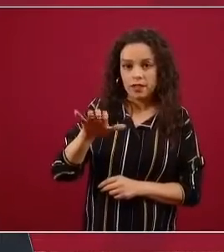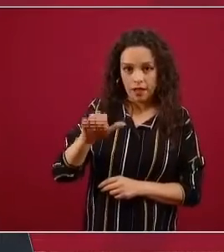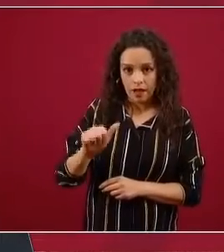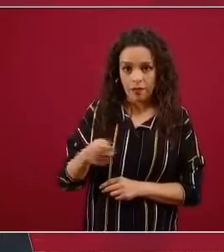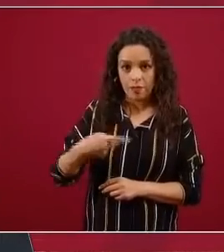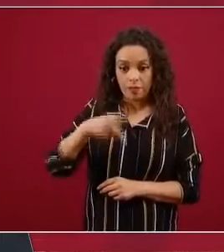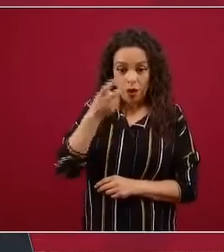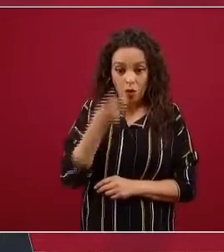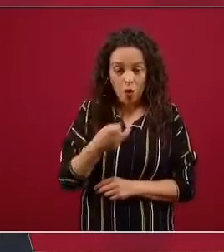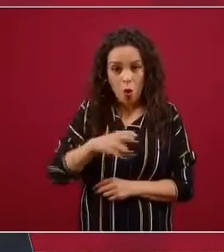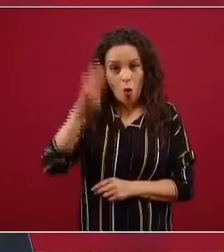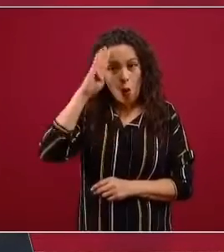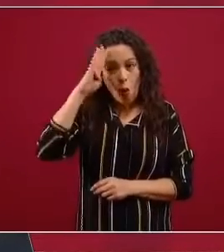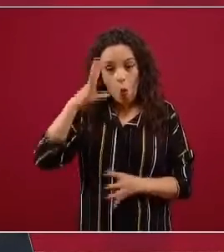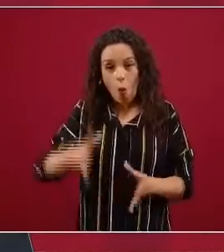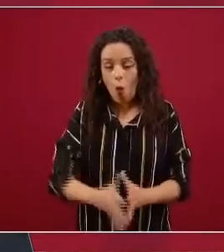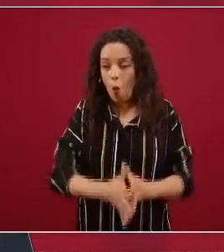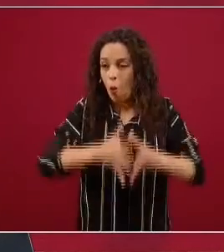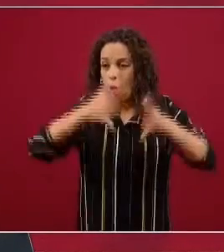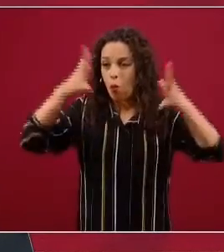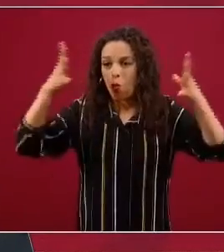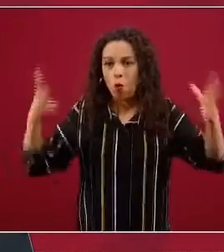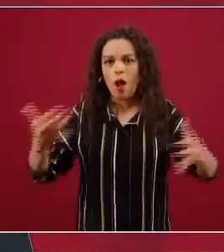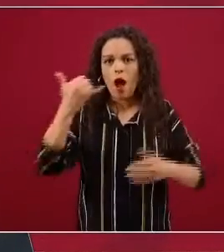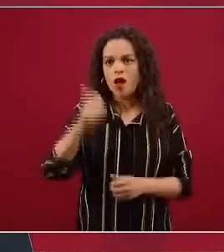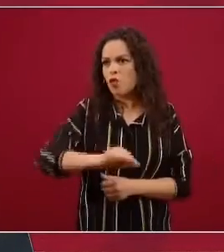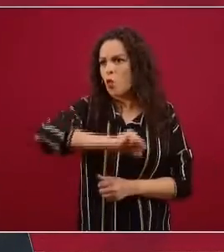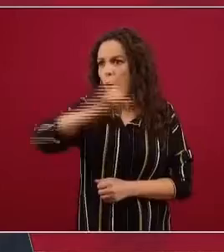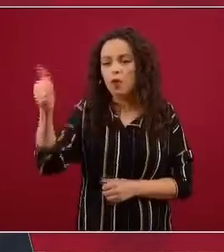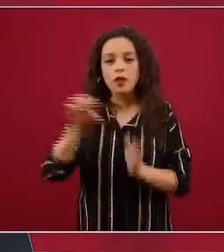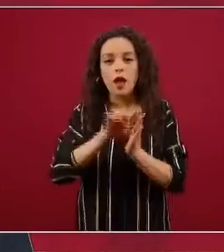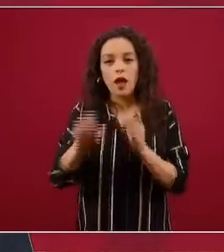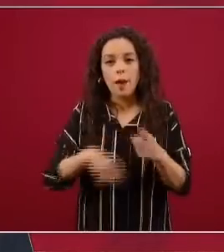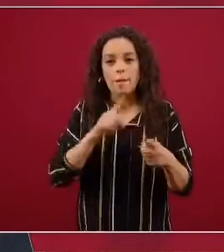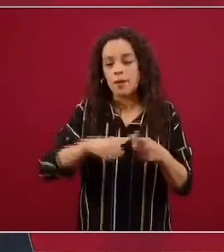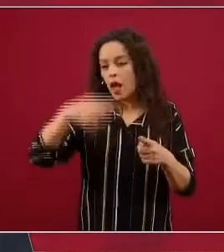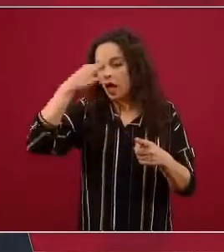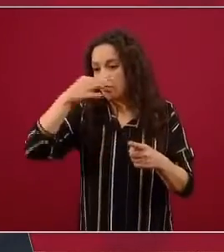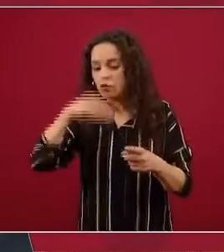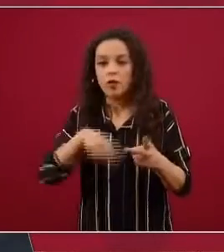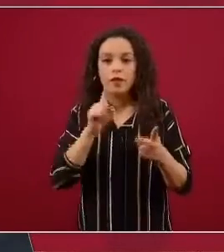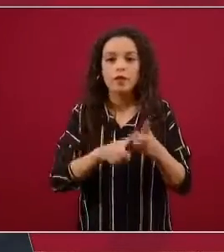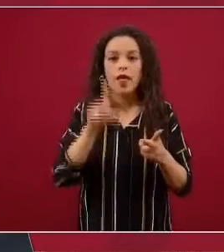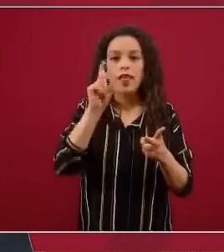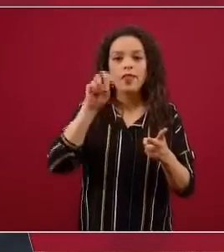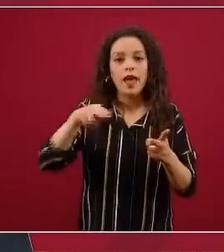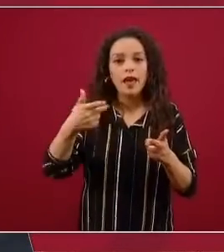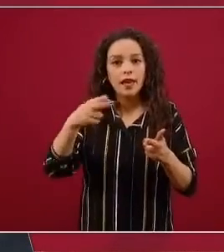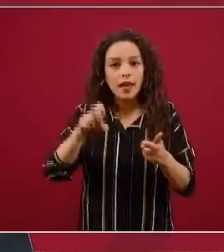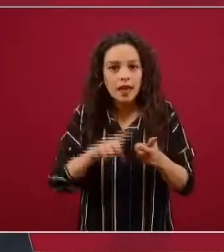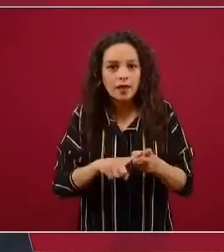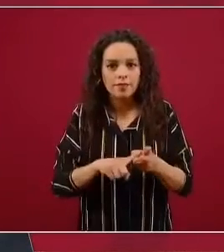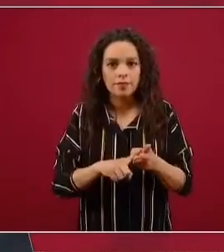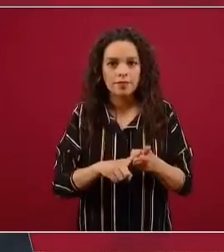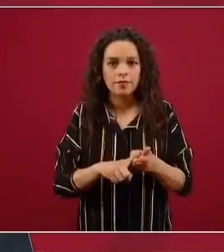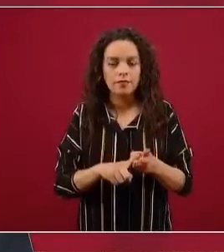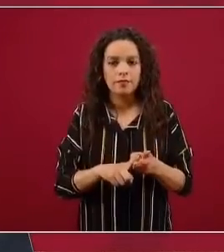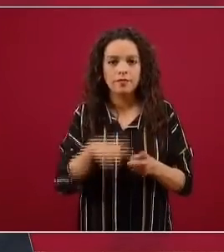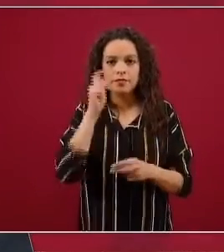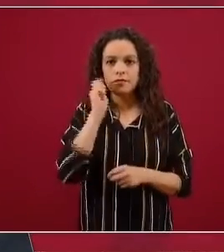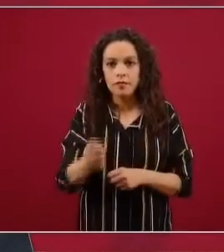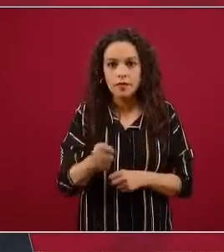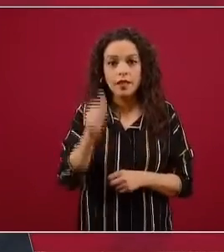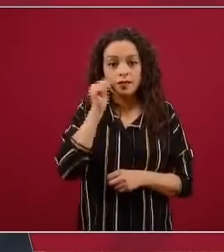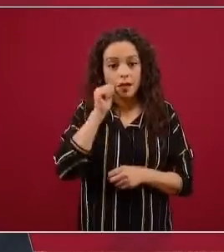tan masivo, este y otros, muchísimos otros, la influenza, el dengue, los fenómenos que ocurren en gran cantidad